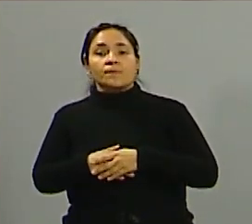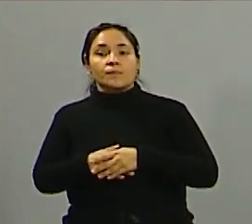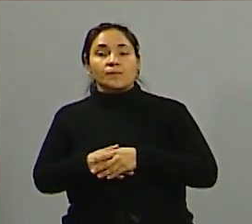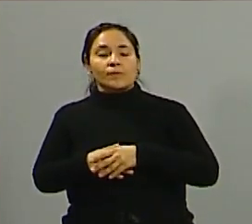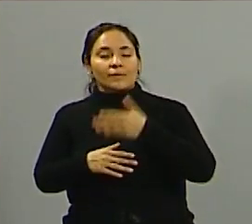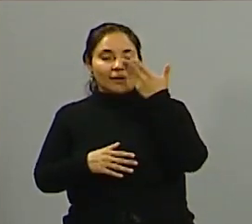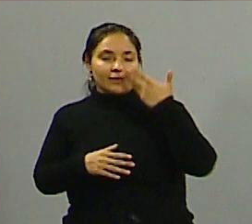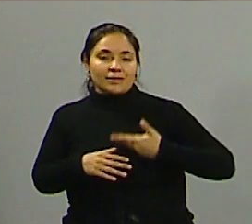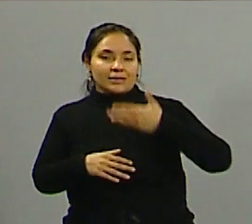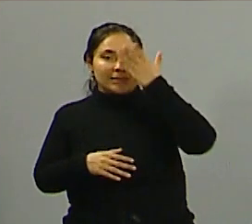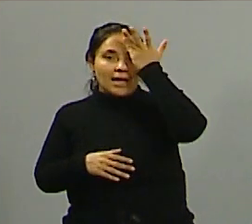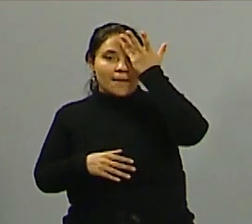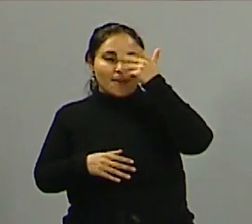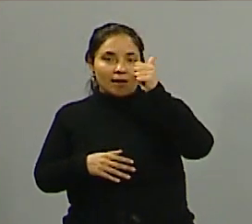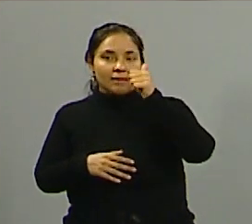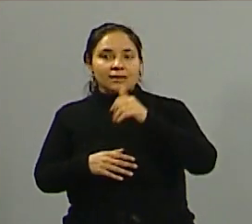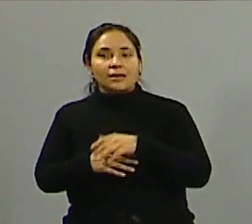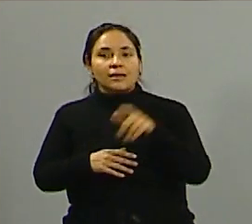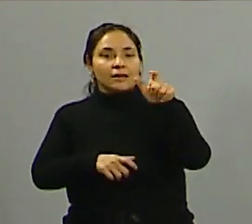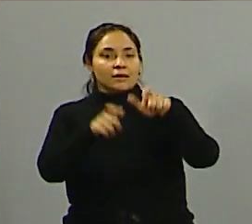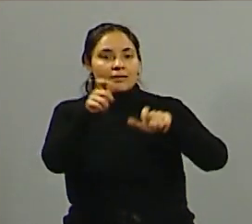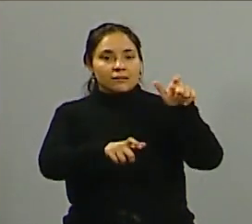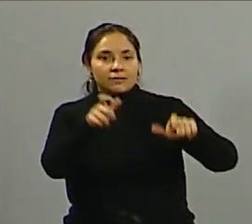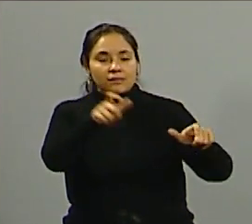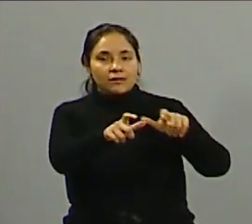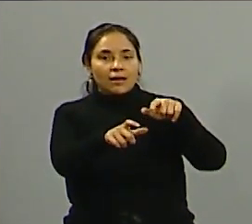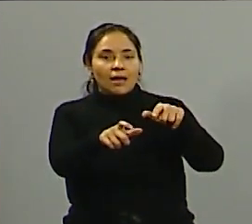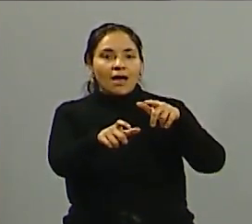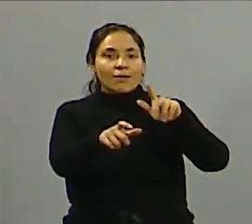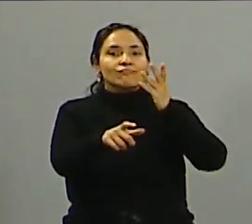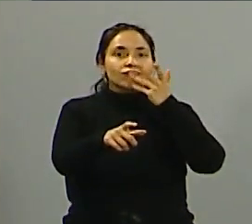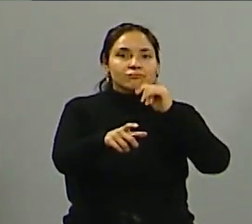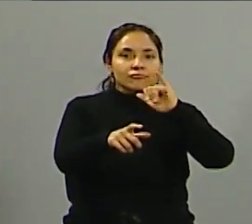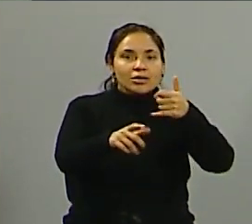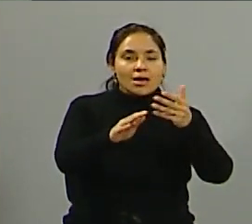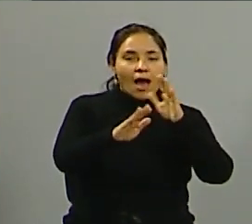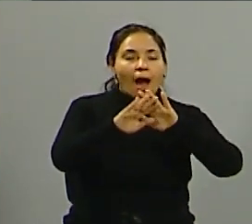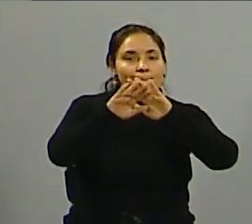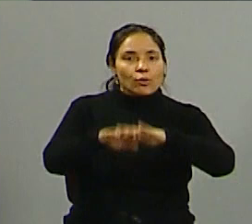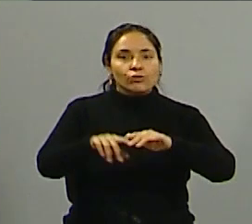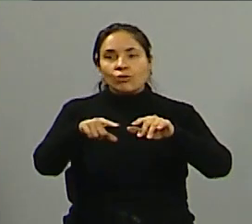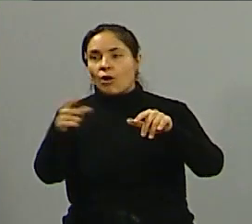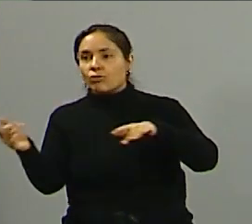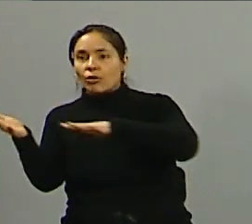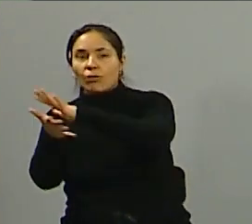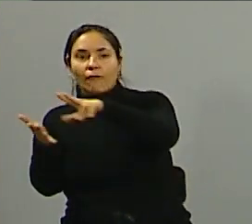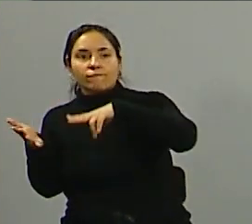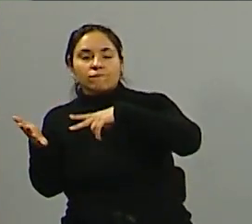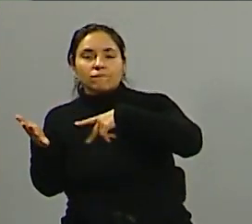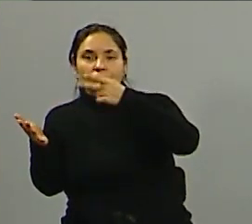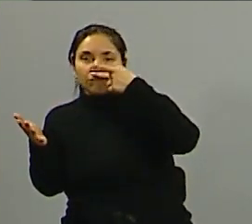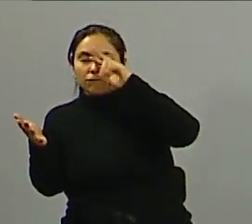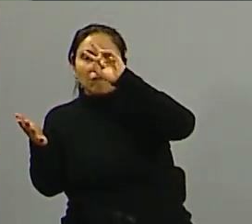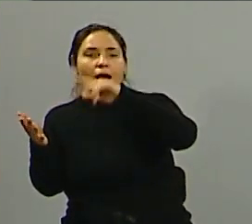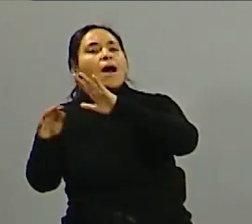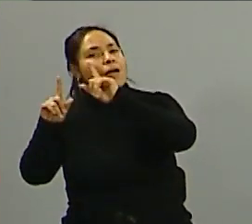que simpatiza a estos diferentes estratos sociales, ¿no? Cuando nosotros hablamos de la